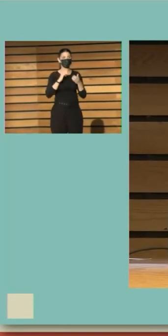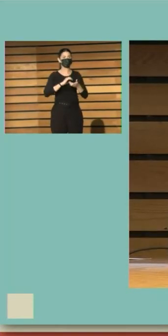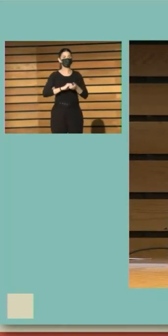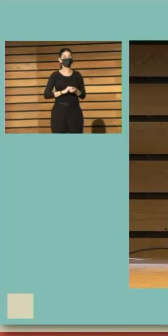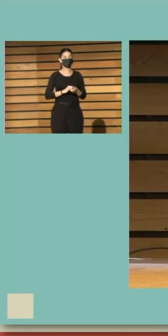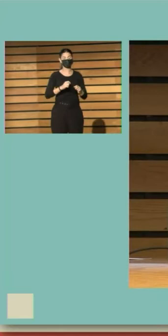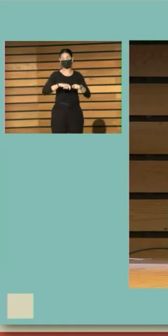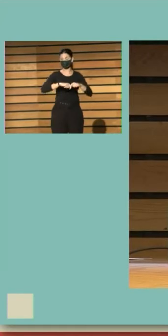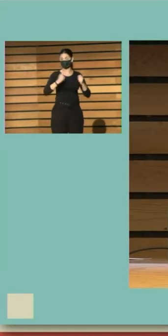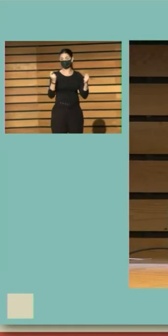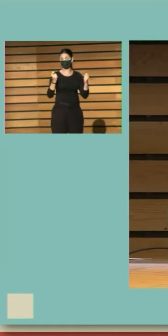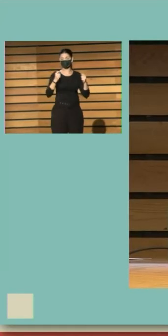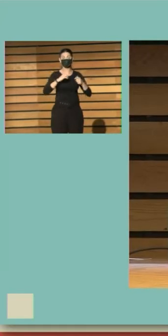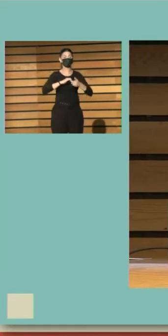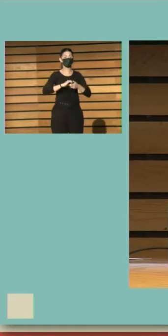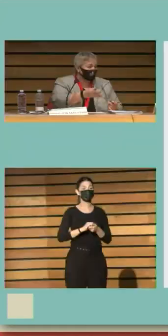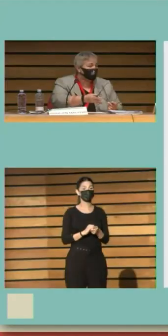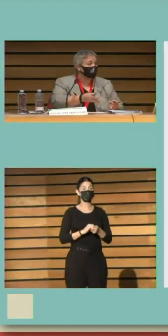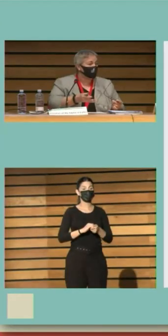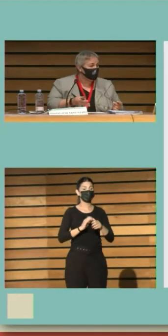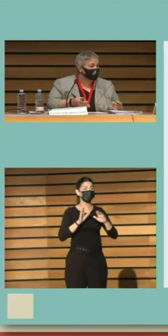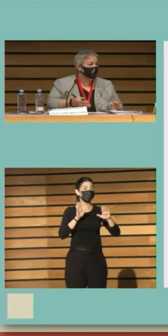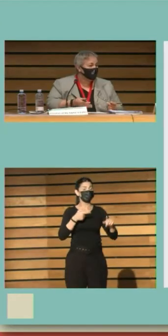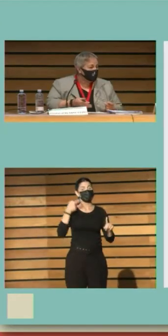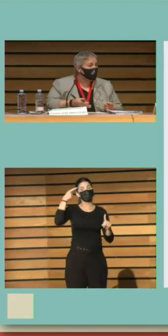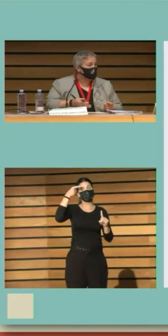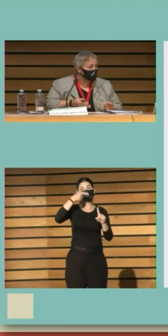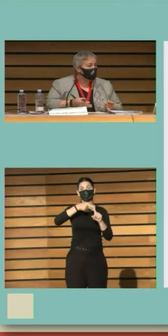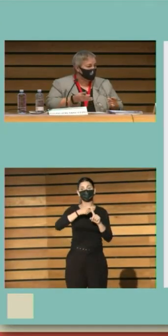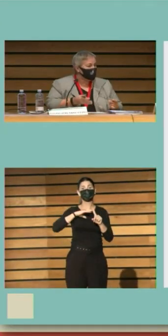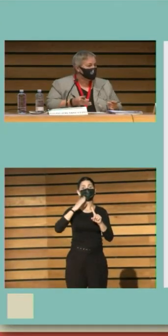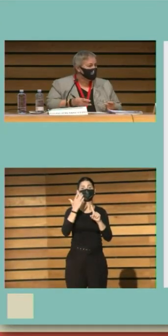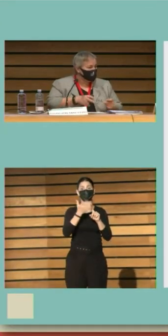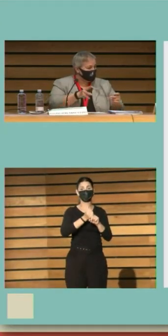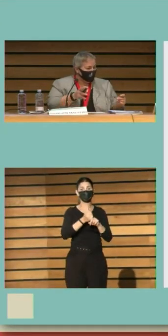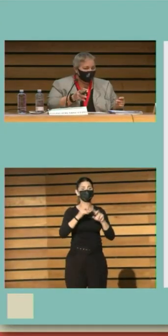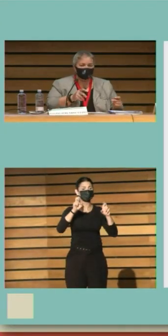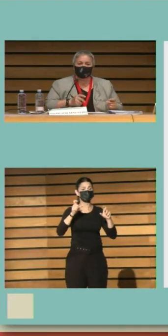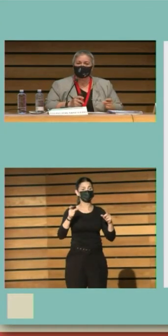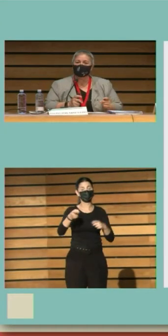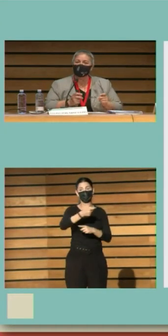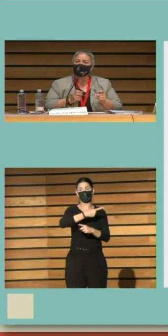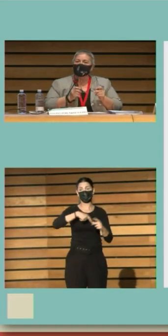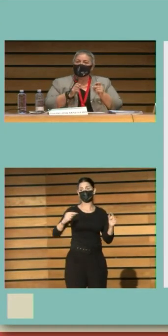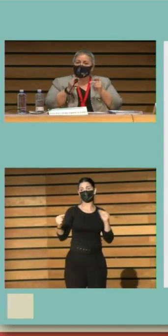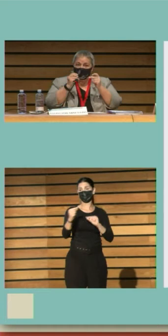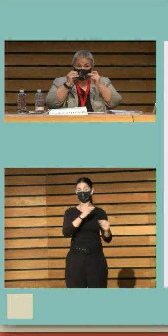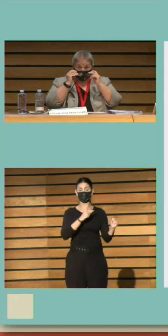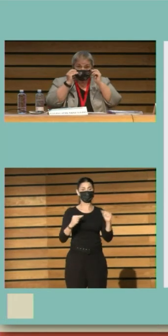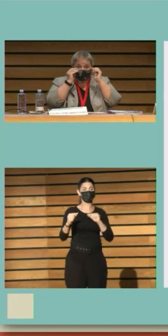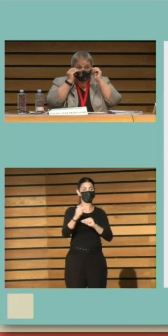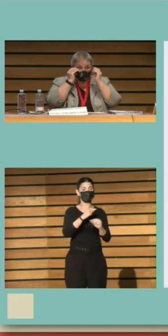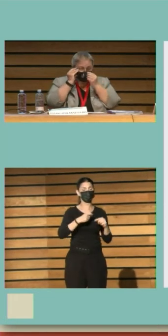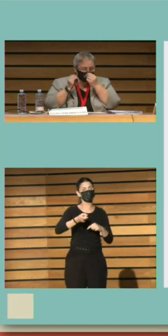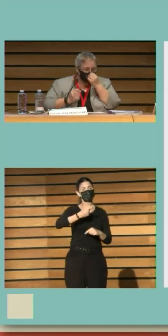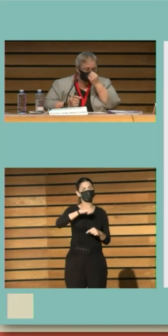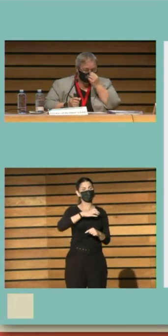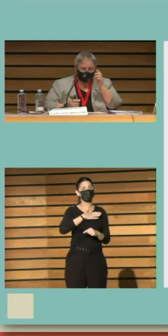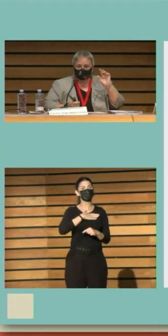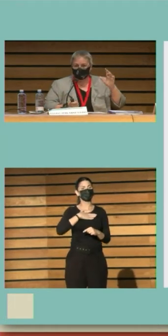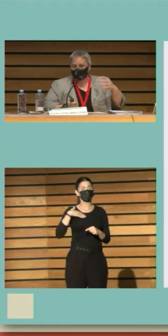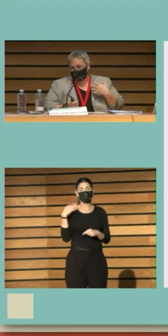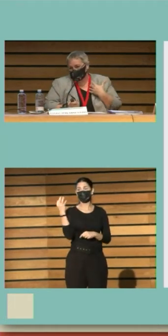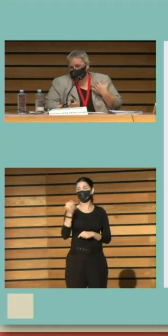ha roto. Porque no es redonda. Queríamos cumplir el objetivo de una encomienda. Hacer una mesa redonda. La es toda. Y queremos y debemos también